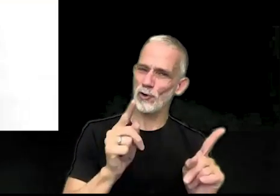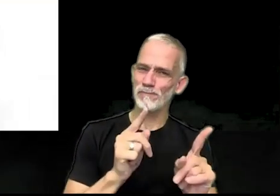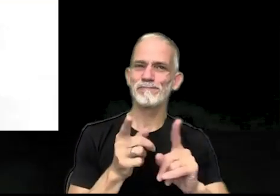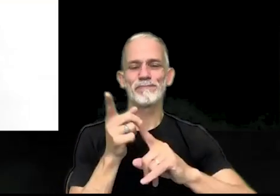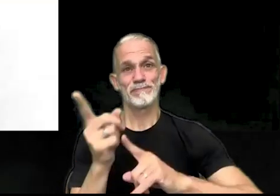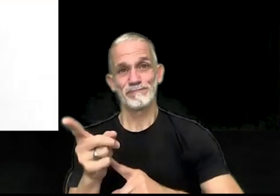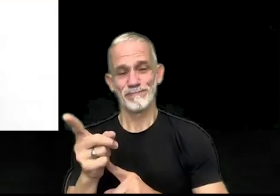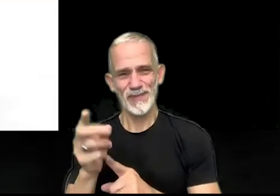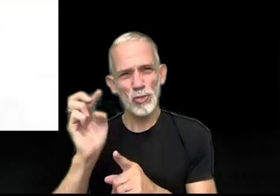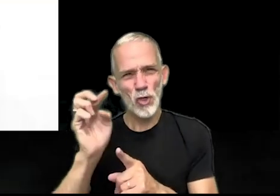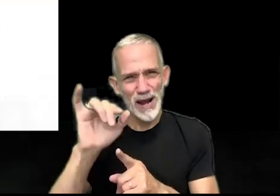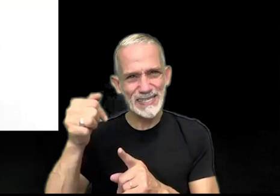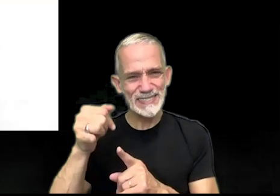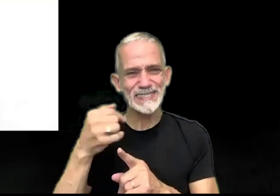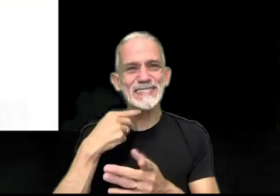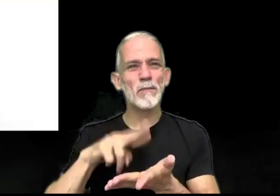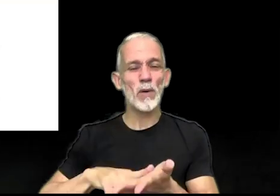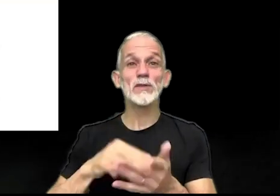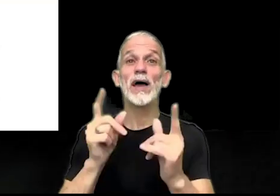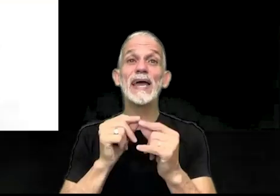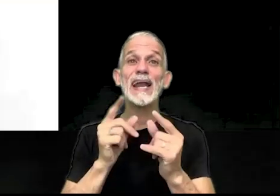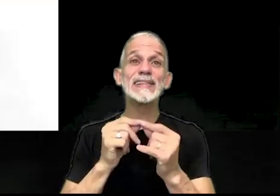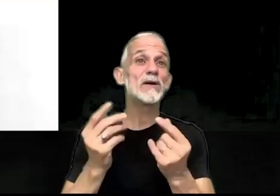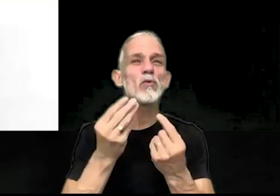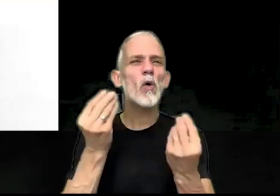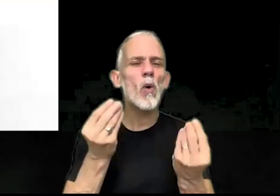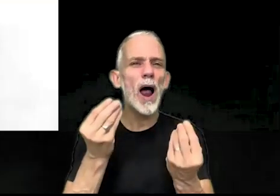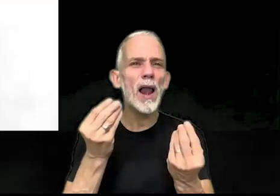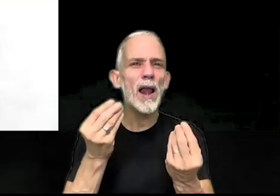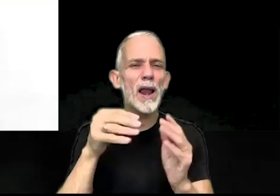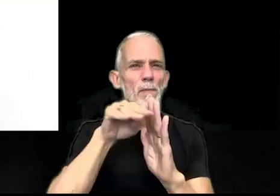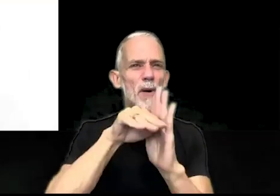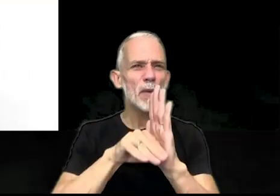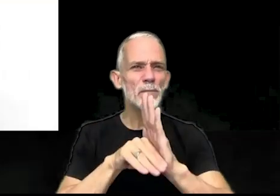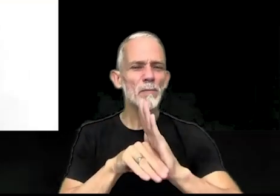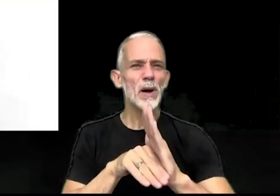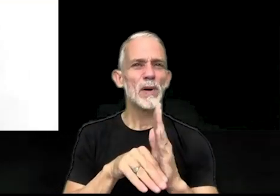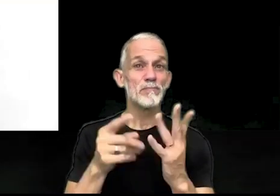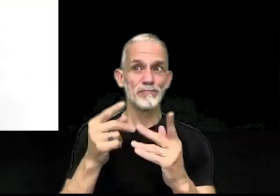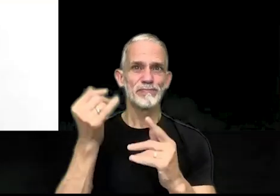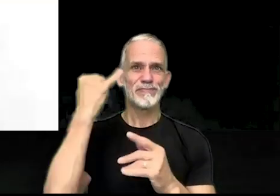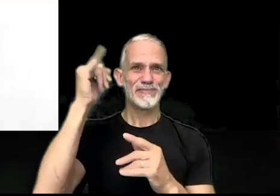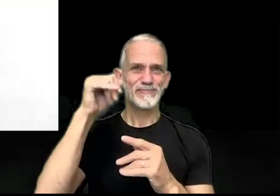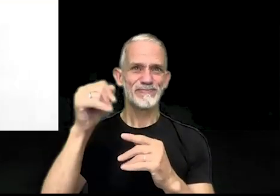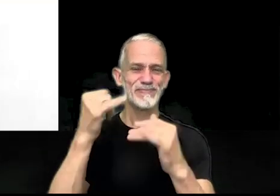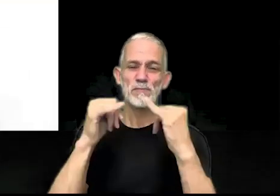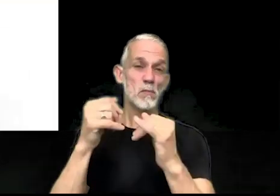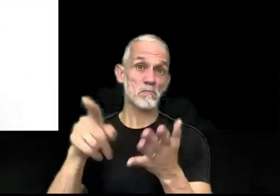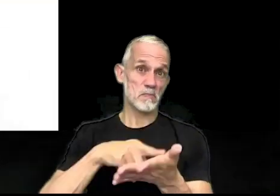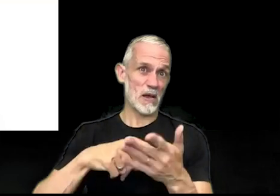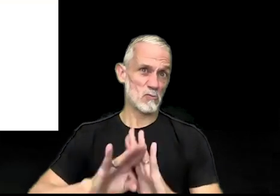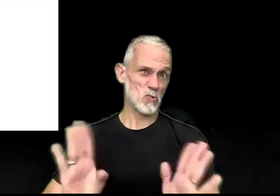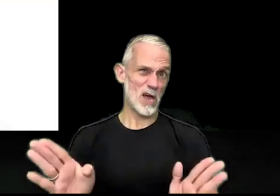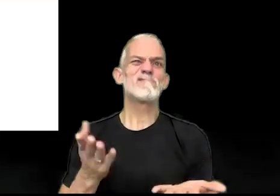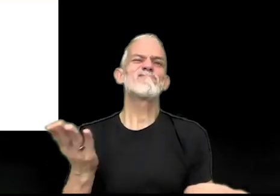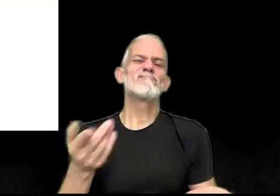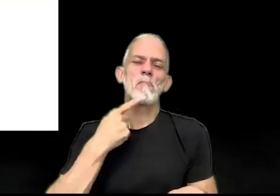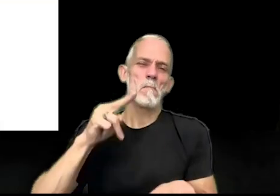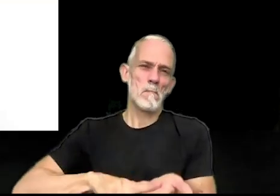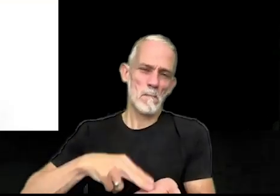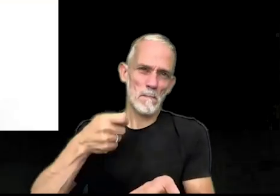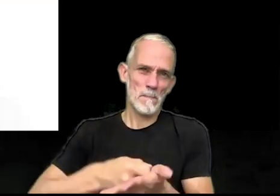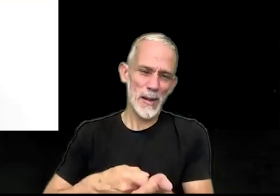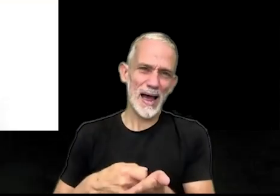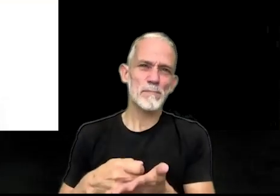Y como vamos a ver, el artículo que hubiera alcanzado estos rendimientos ha sido derogado, tiene que tributar